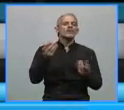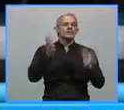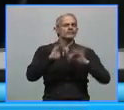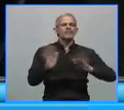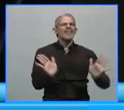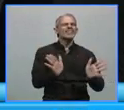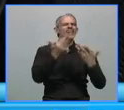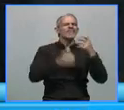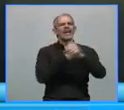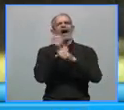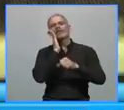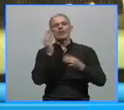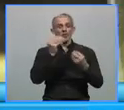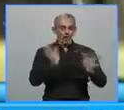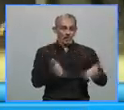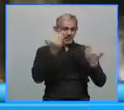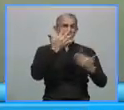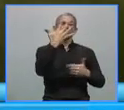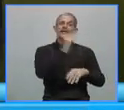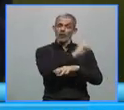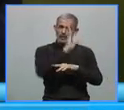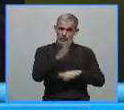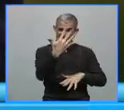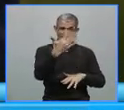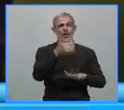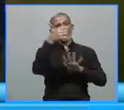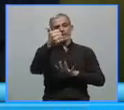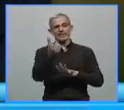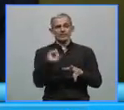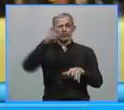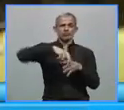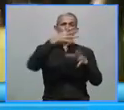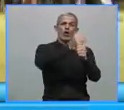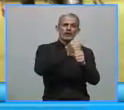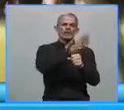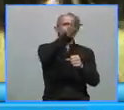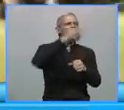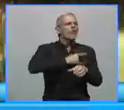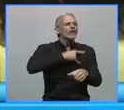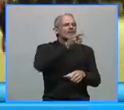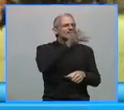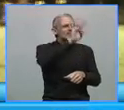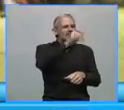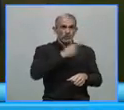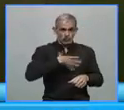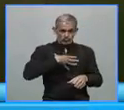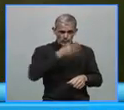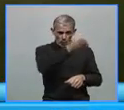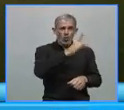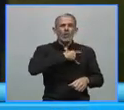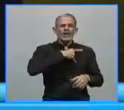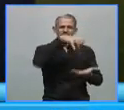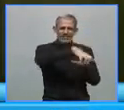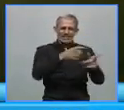te levantas hasta qu t Acostas levanto a las 5 de la mañana a las 6 tomo el colectivo para ir al universidad cursas todos los días todos los días tengo que ir a la